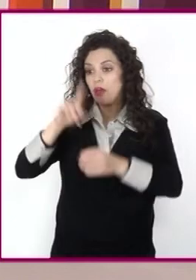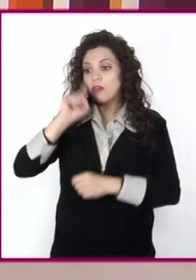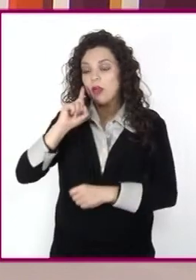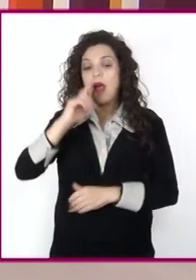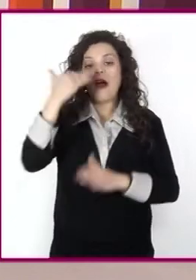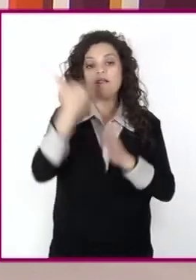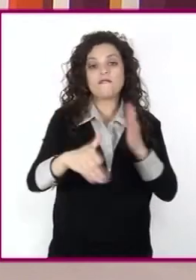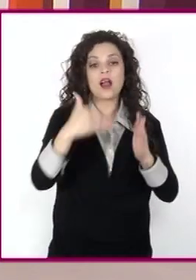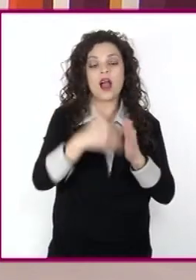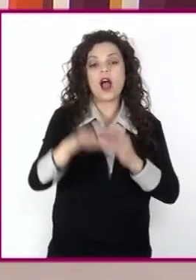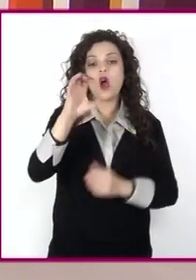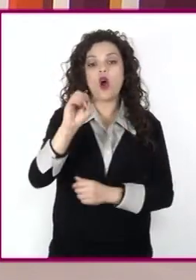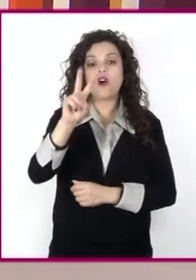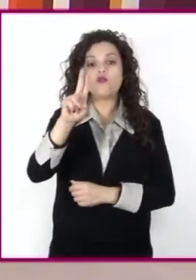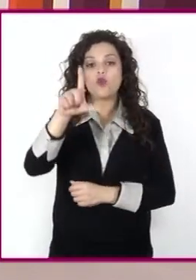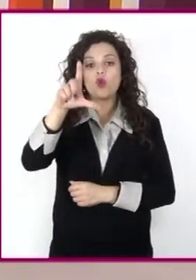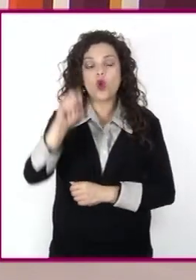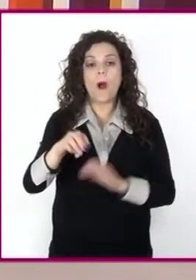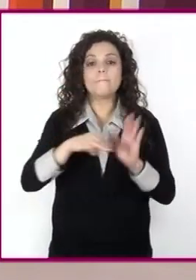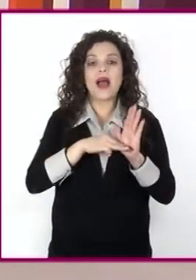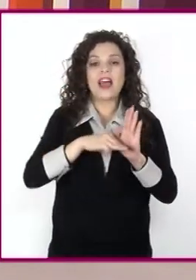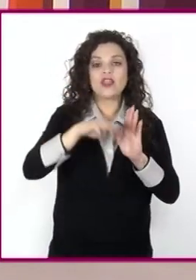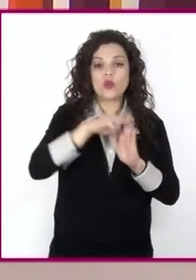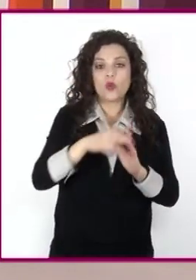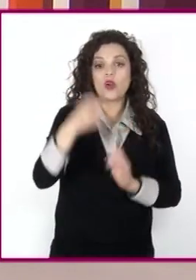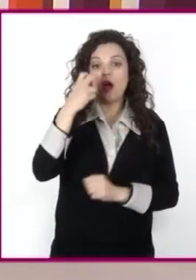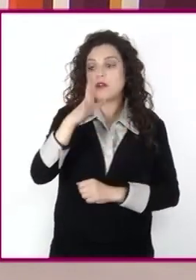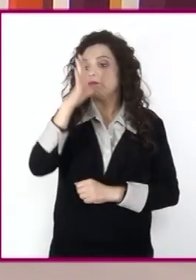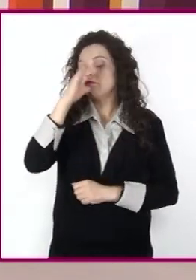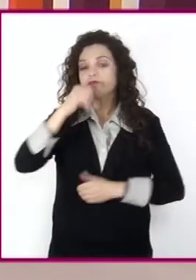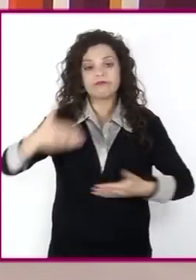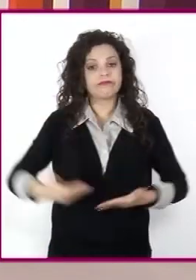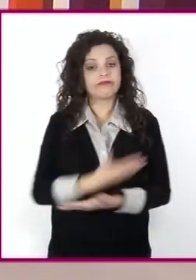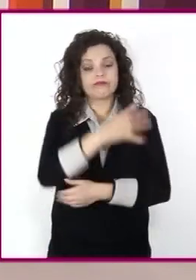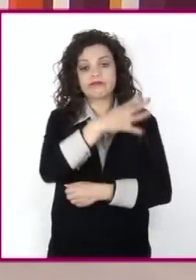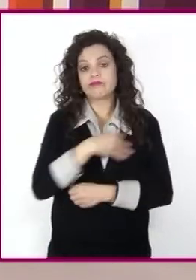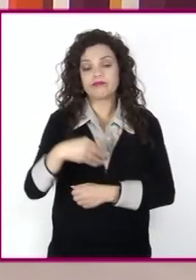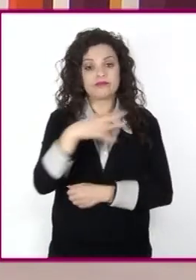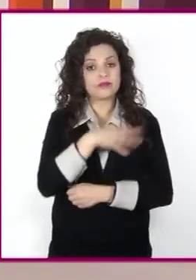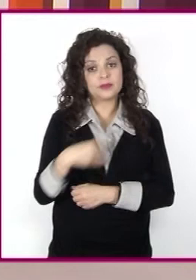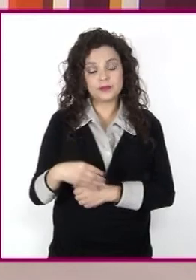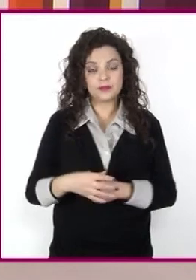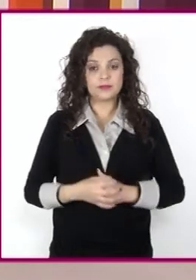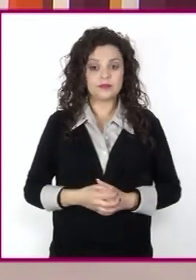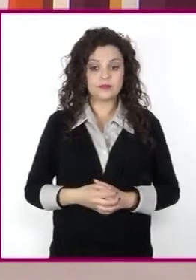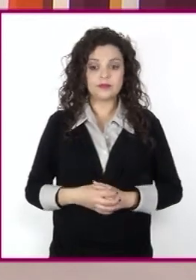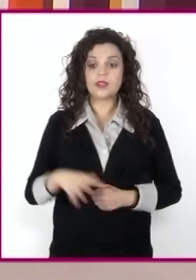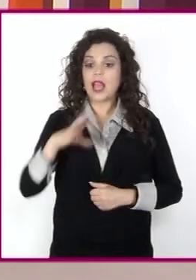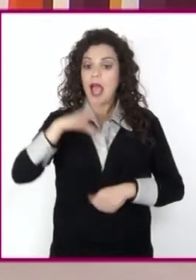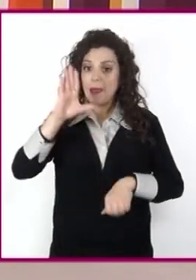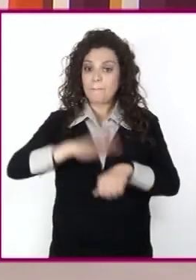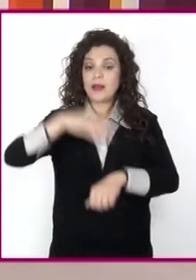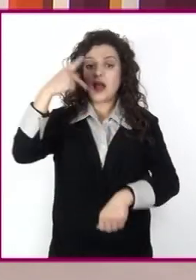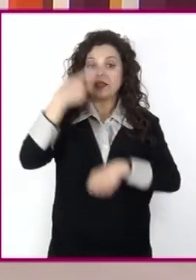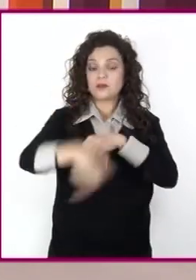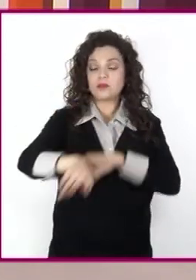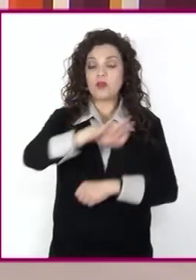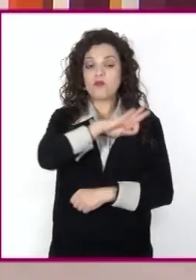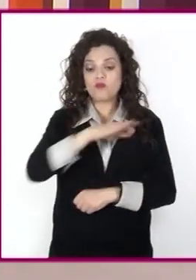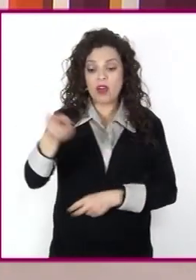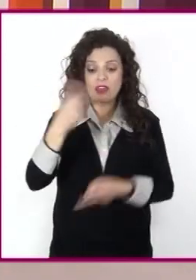óvulos maduros, lo cual impide que tengan hijos. Normalmente, tiene mayor riesgo de sufrir